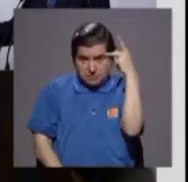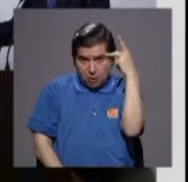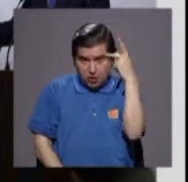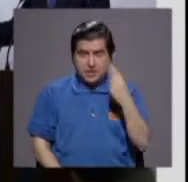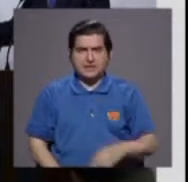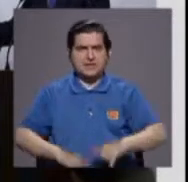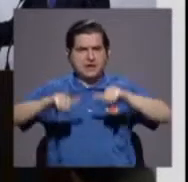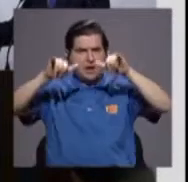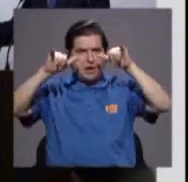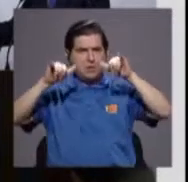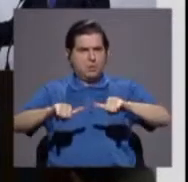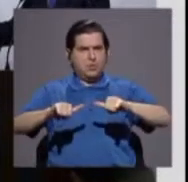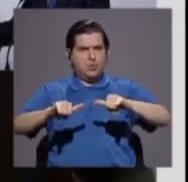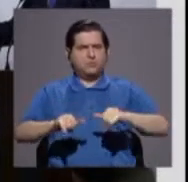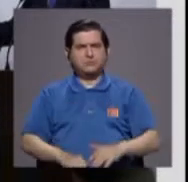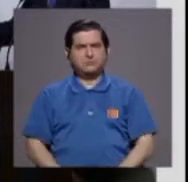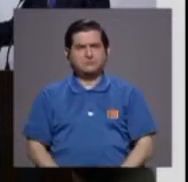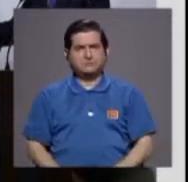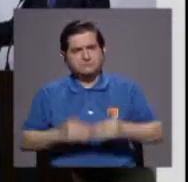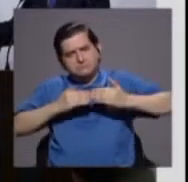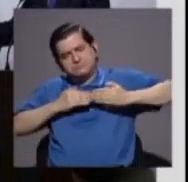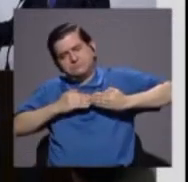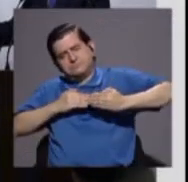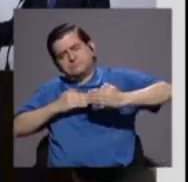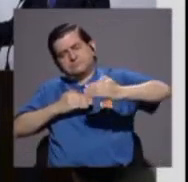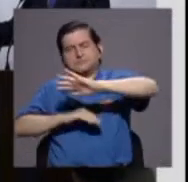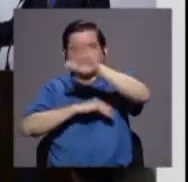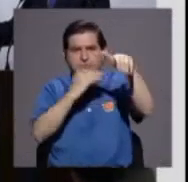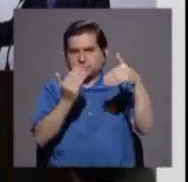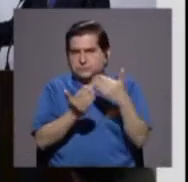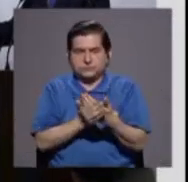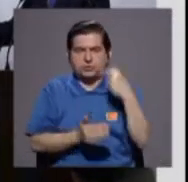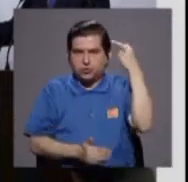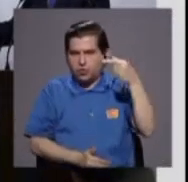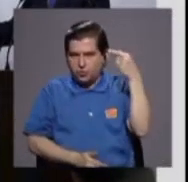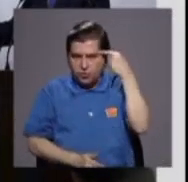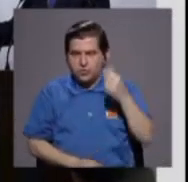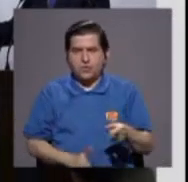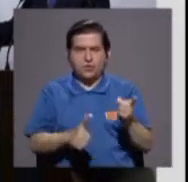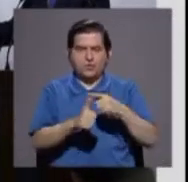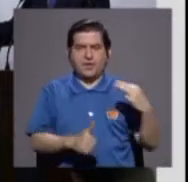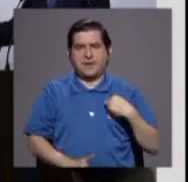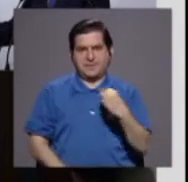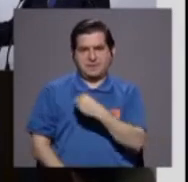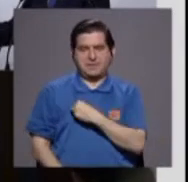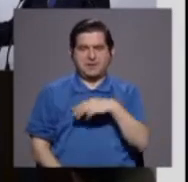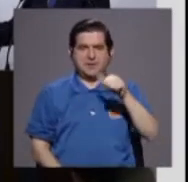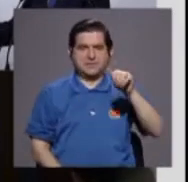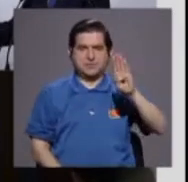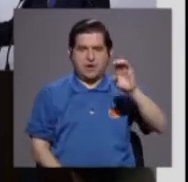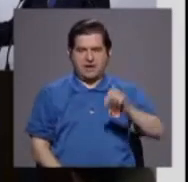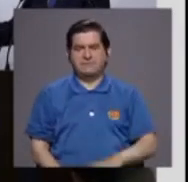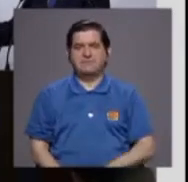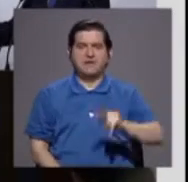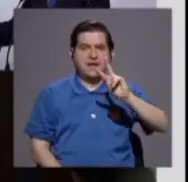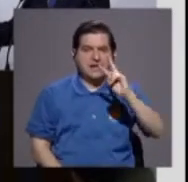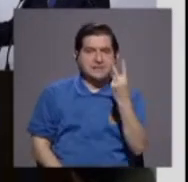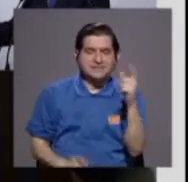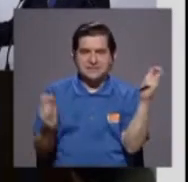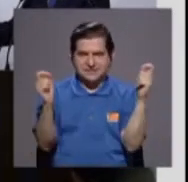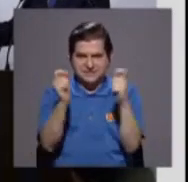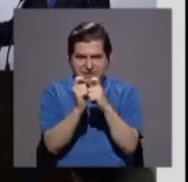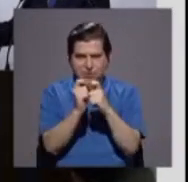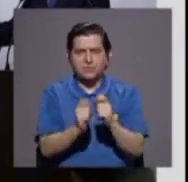se mantuvo a lo largo de todo el gobierno del primer ministro Abe. El segundo